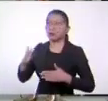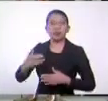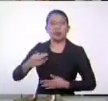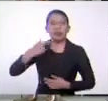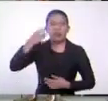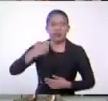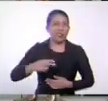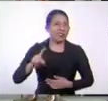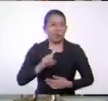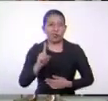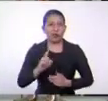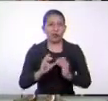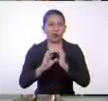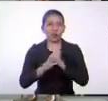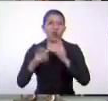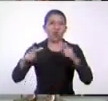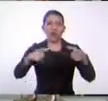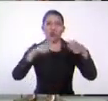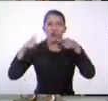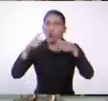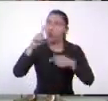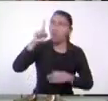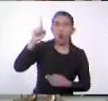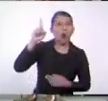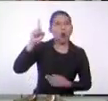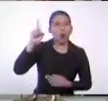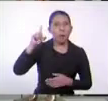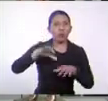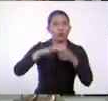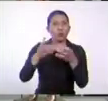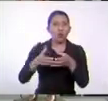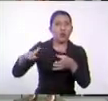virtuales, culturas alienígenas, entre otros.